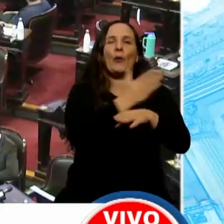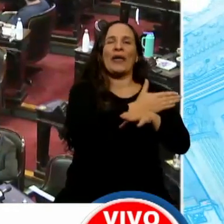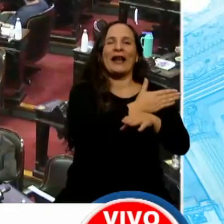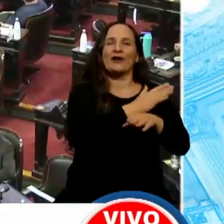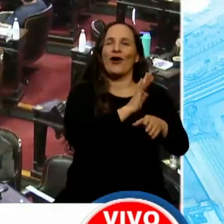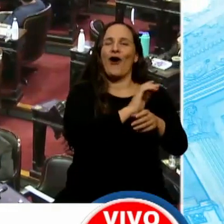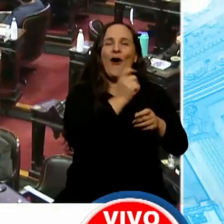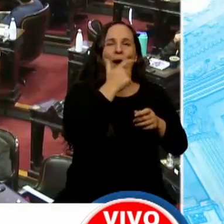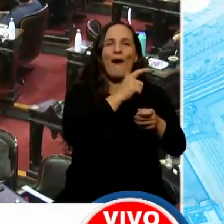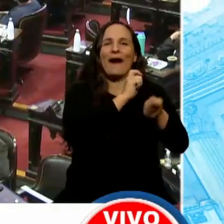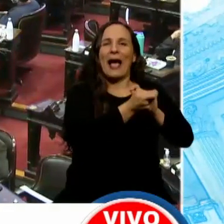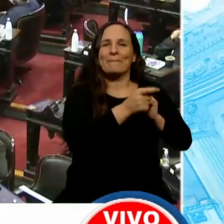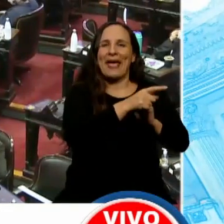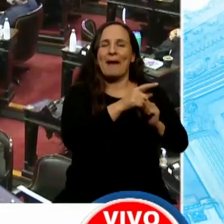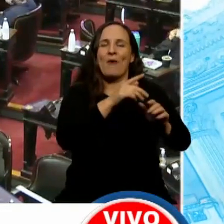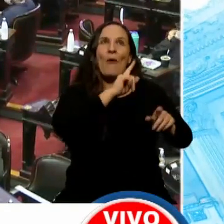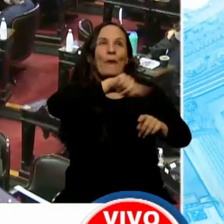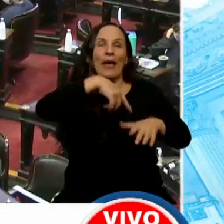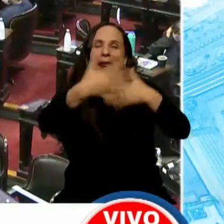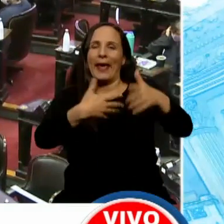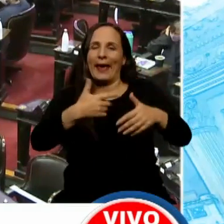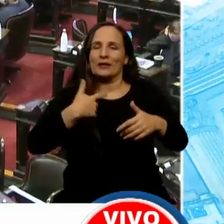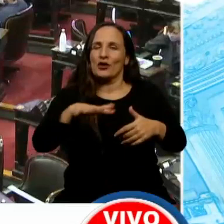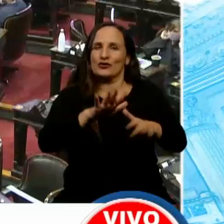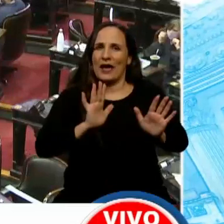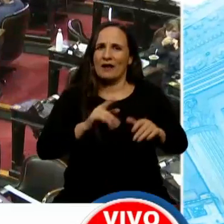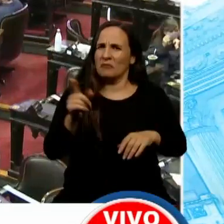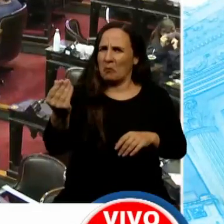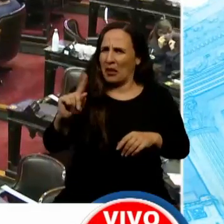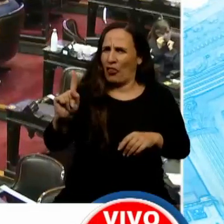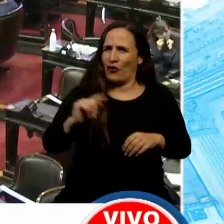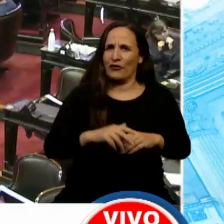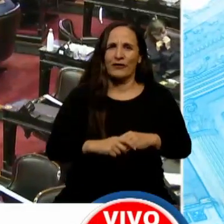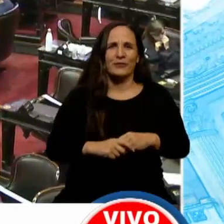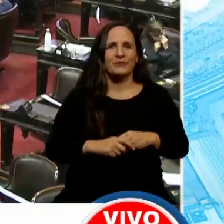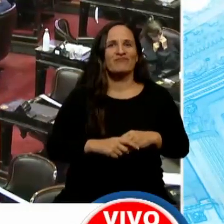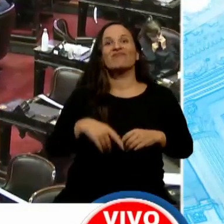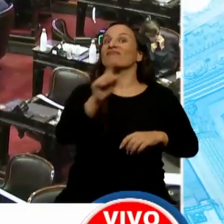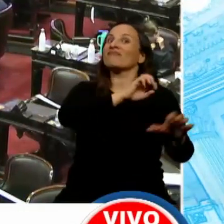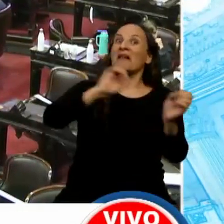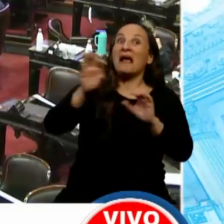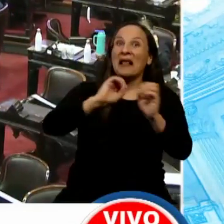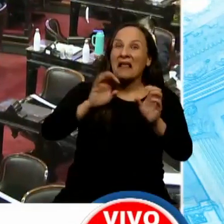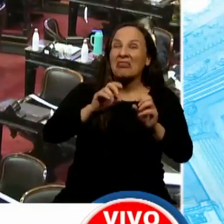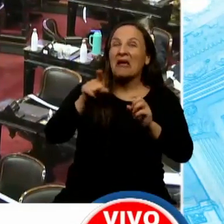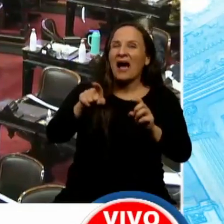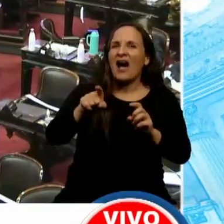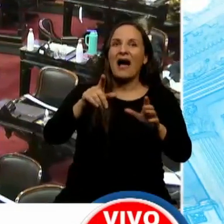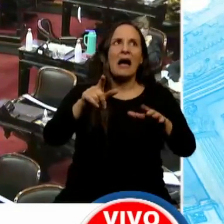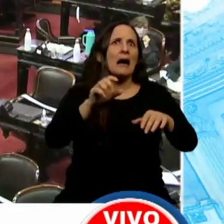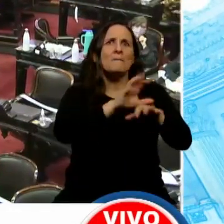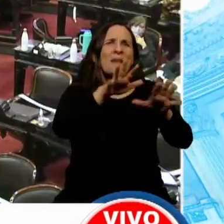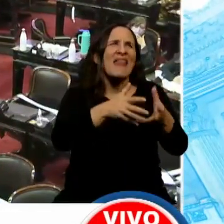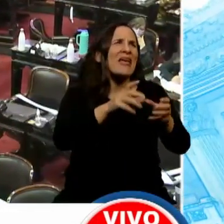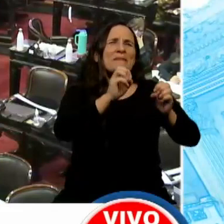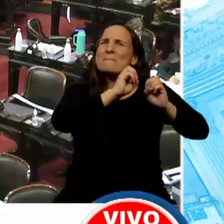Cambiemos y las consecuencias sociales que trajo. No le tema a la crítica de aquellos que creen que cuanto peor esté la pandemia